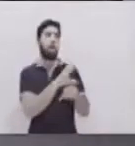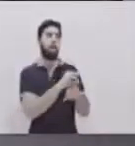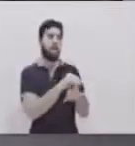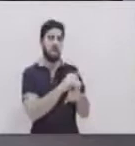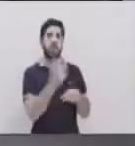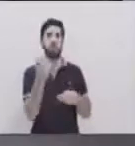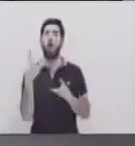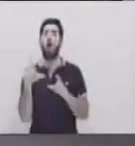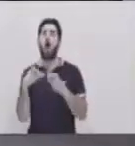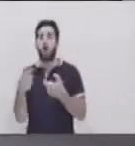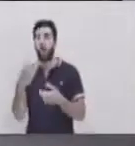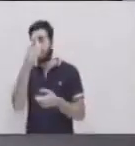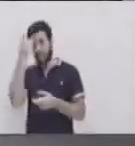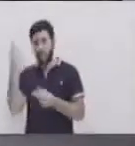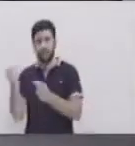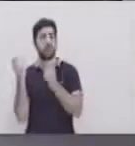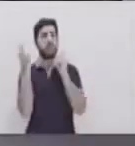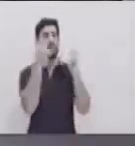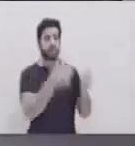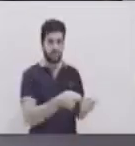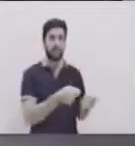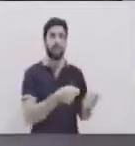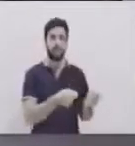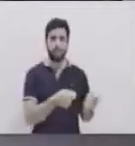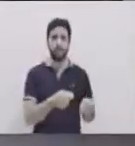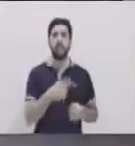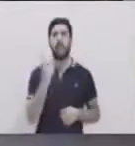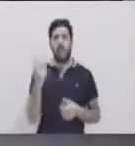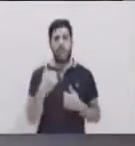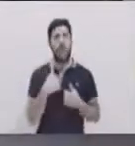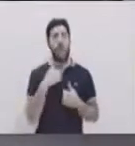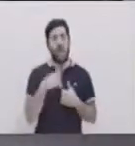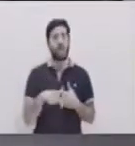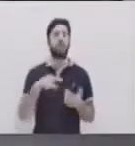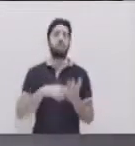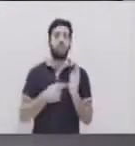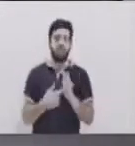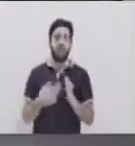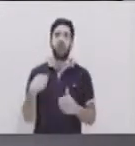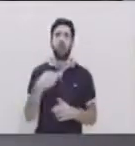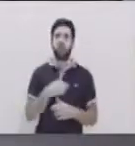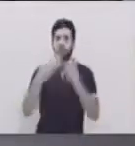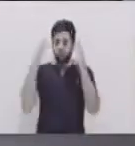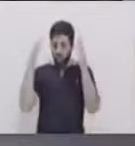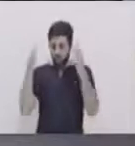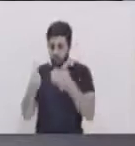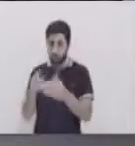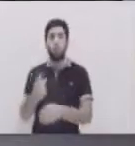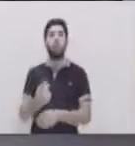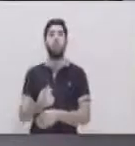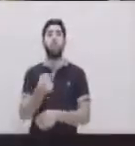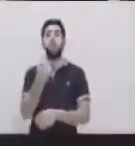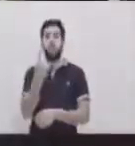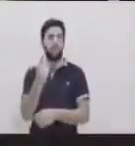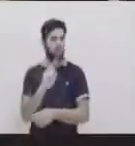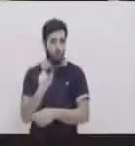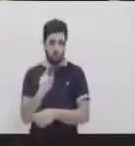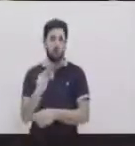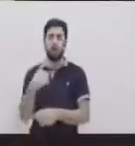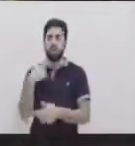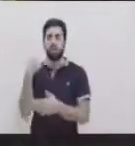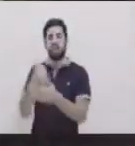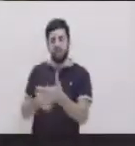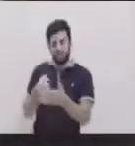todavía y así. Y me encanta eso que estás diciendo porque nos da el mensaje de que no tenemos que concentrarnos solo en una cosa,